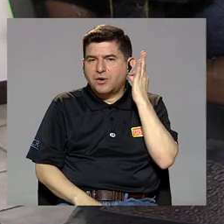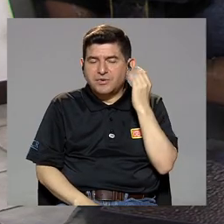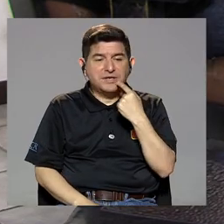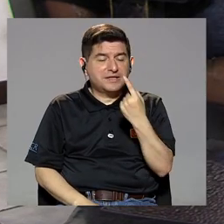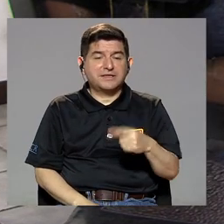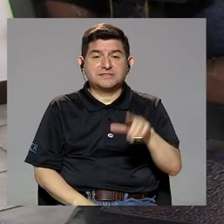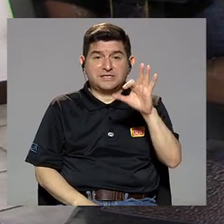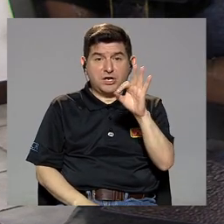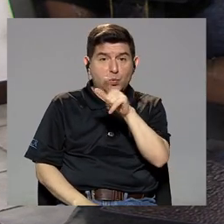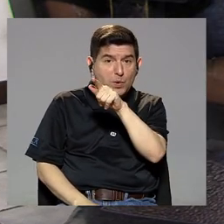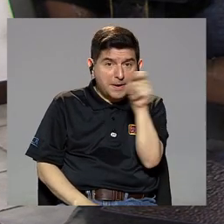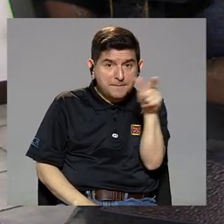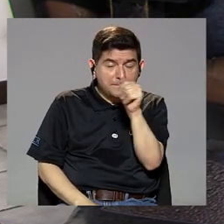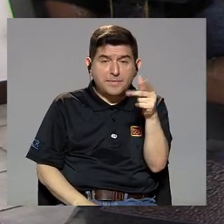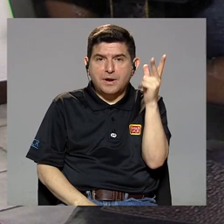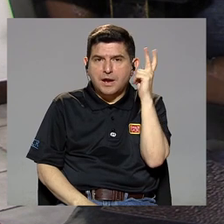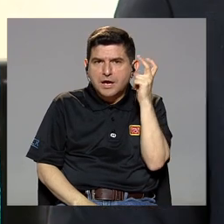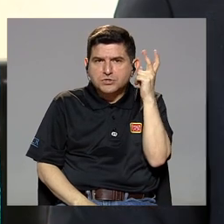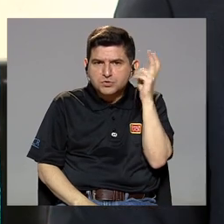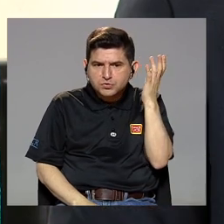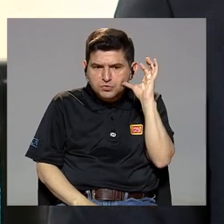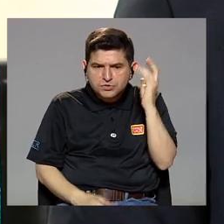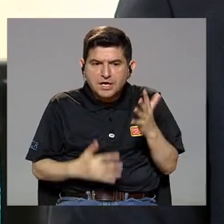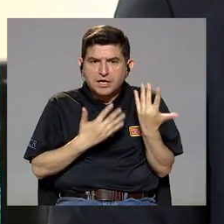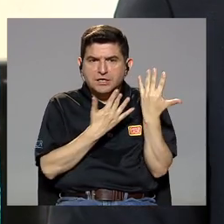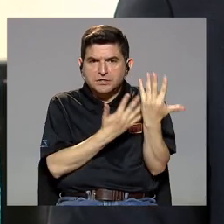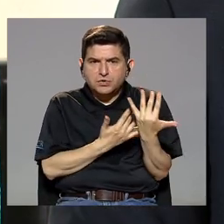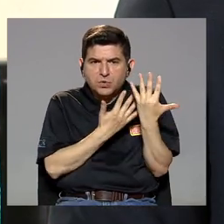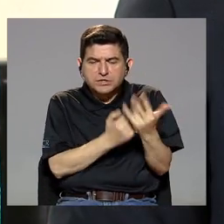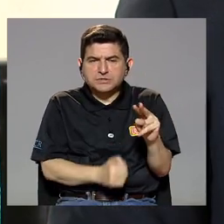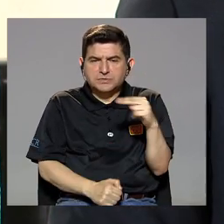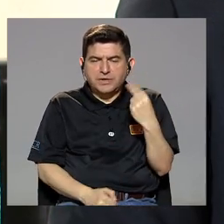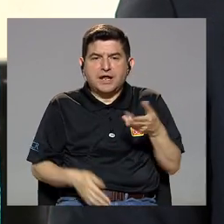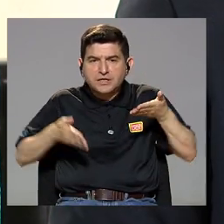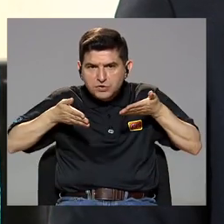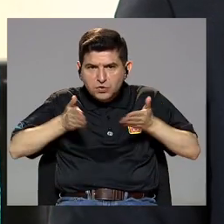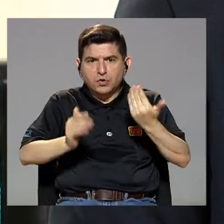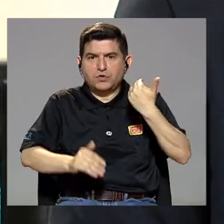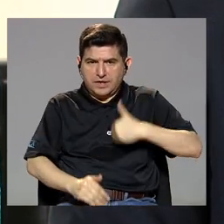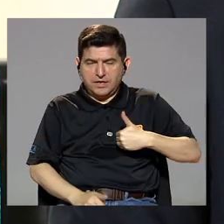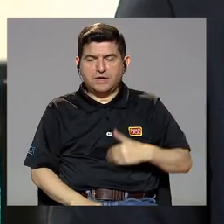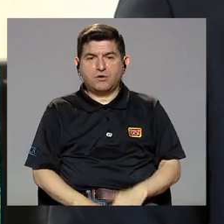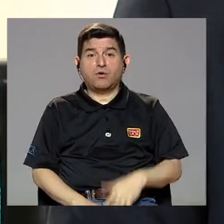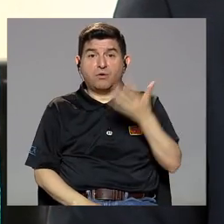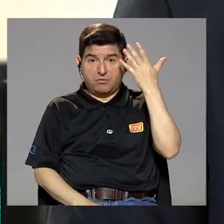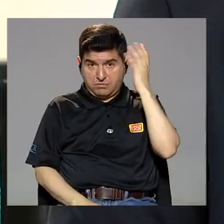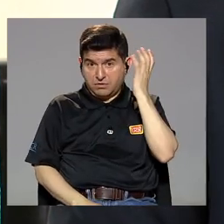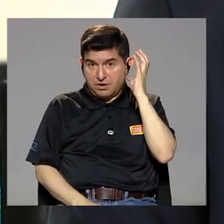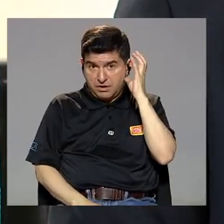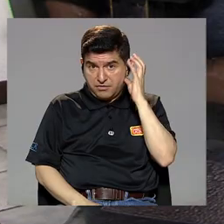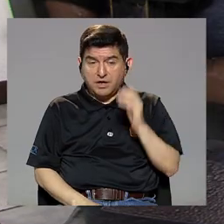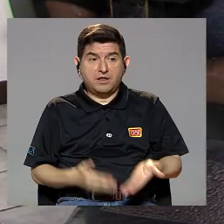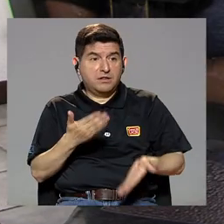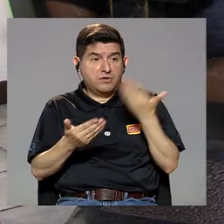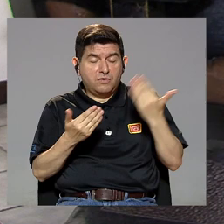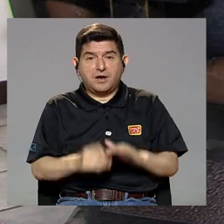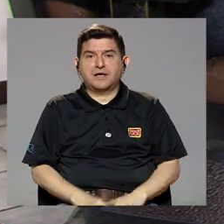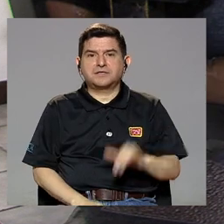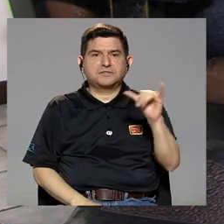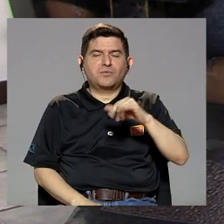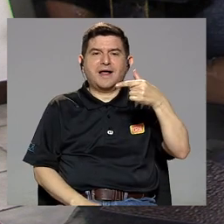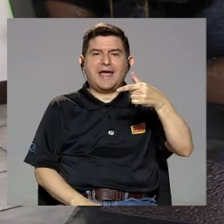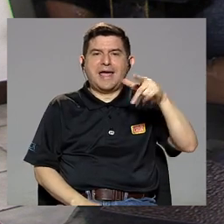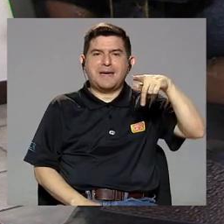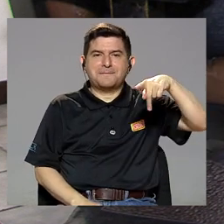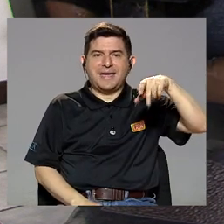nueve meses escuchando la radio esperando de que le dieran noticias de su hijo entonces la radio verdaderamente era casi que el gps